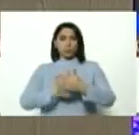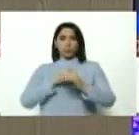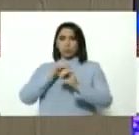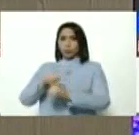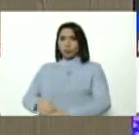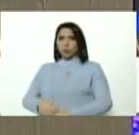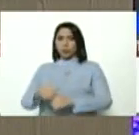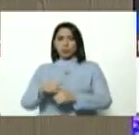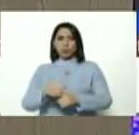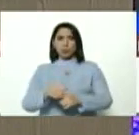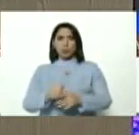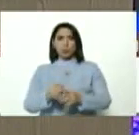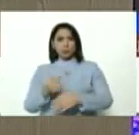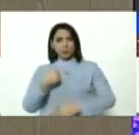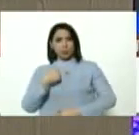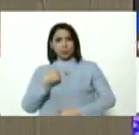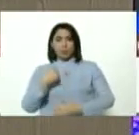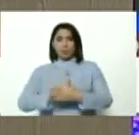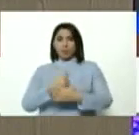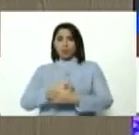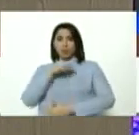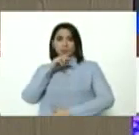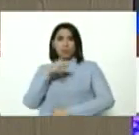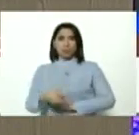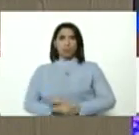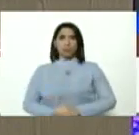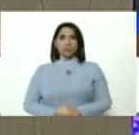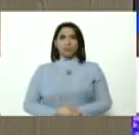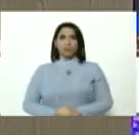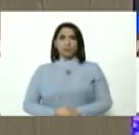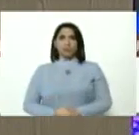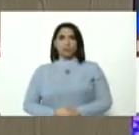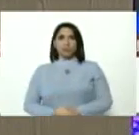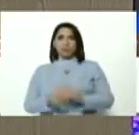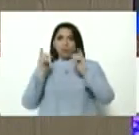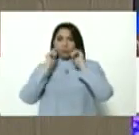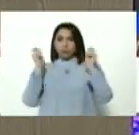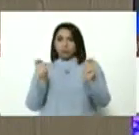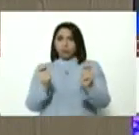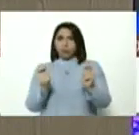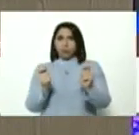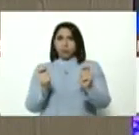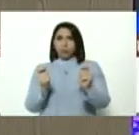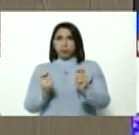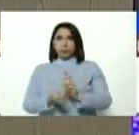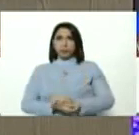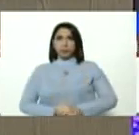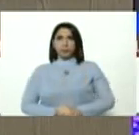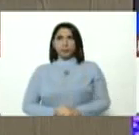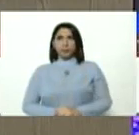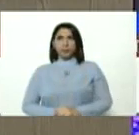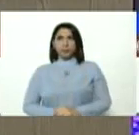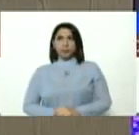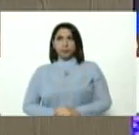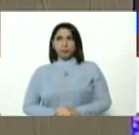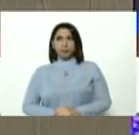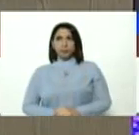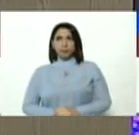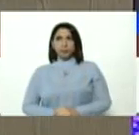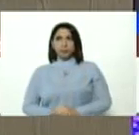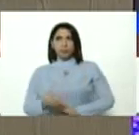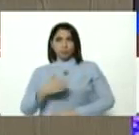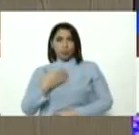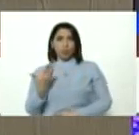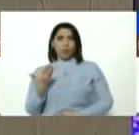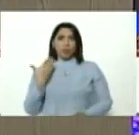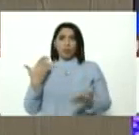permitir, hablando de las batallas que hemos librado, sacarme por algunos minutos el tapabocas para poder compartir con